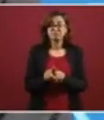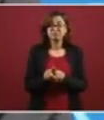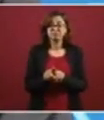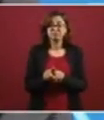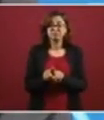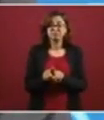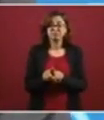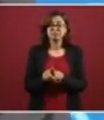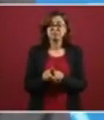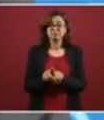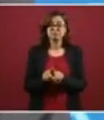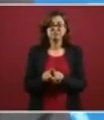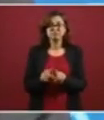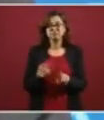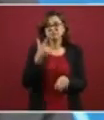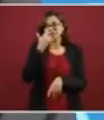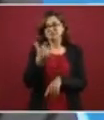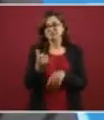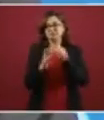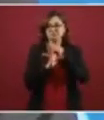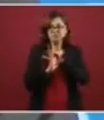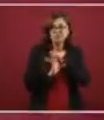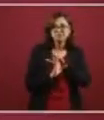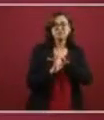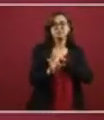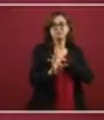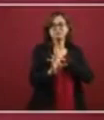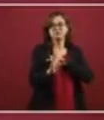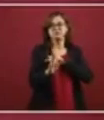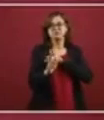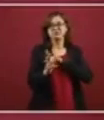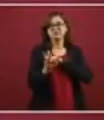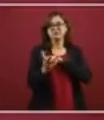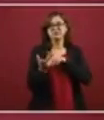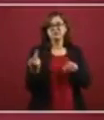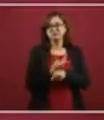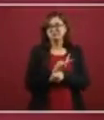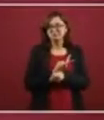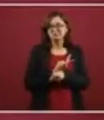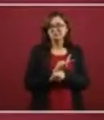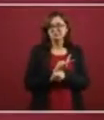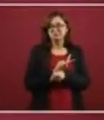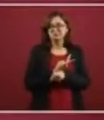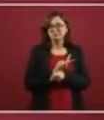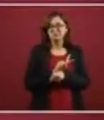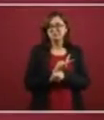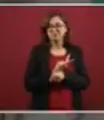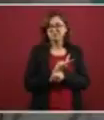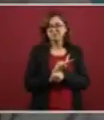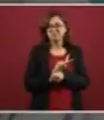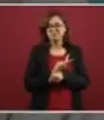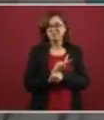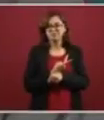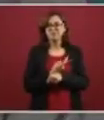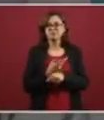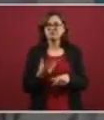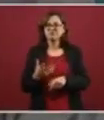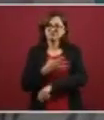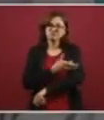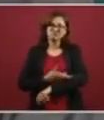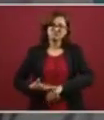ese fenómeno migratorio nos produjo mucha descomposición